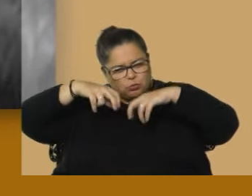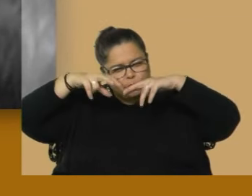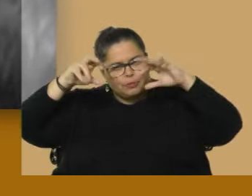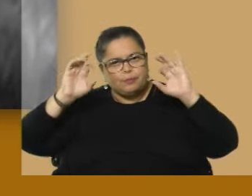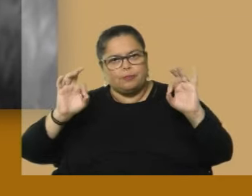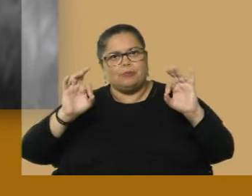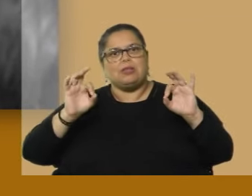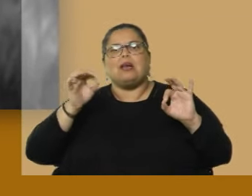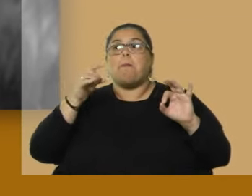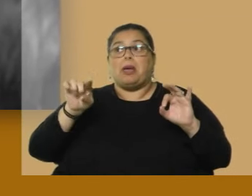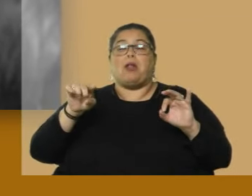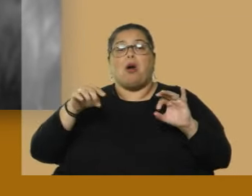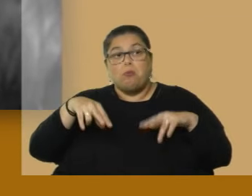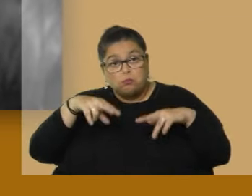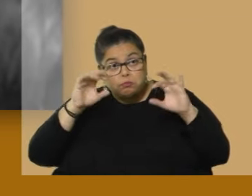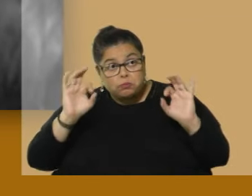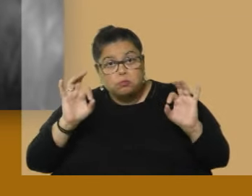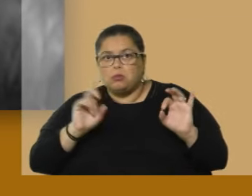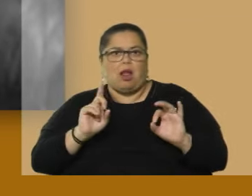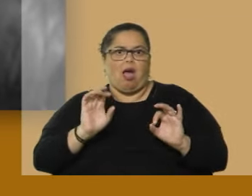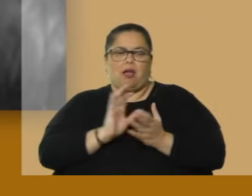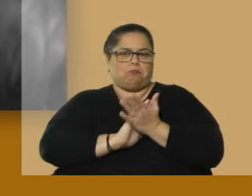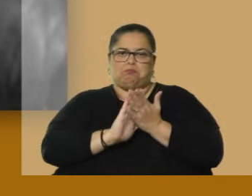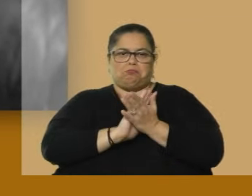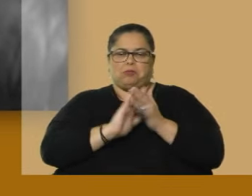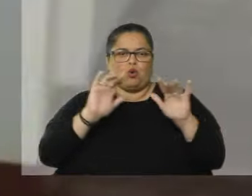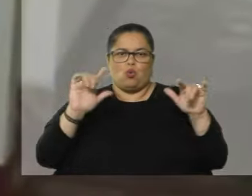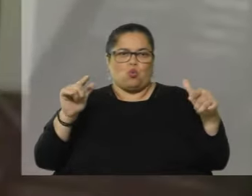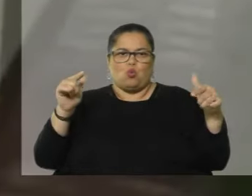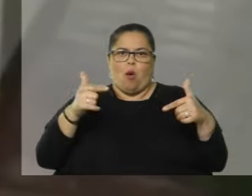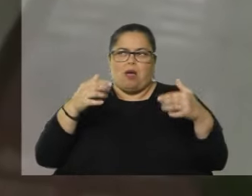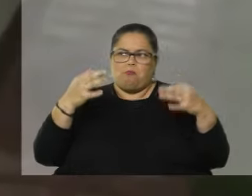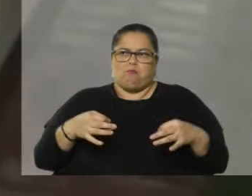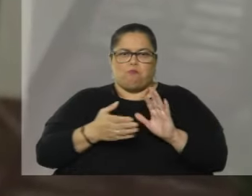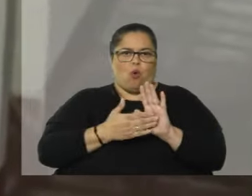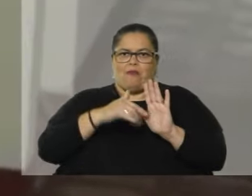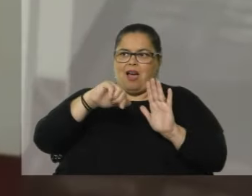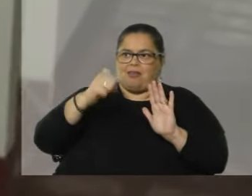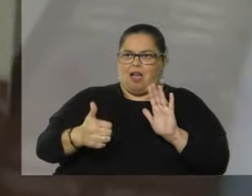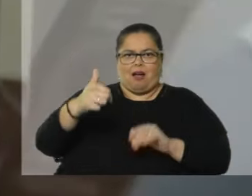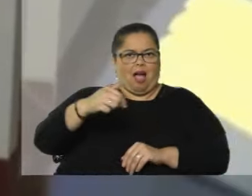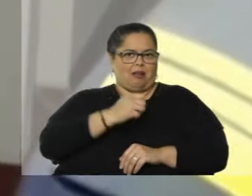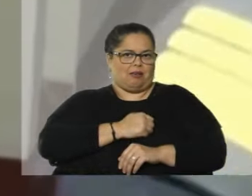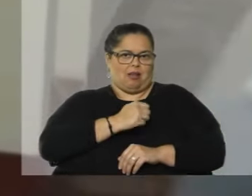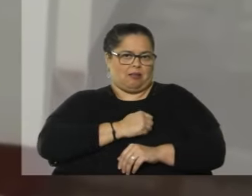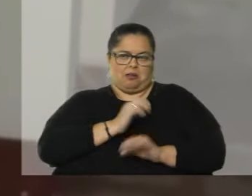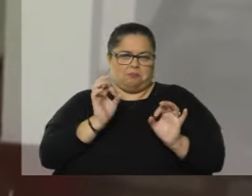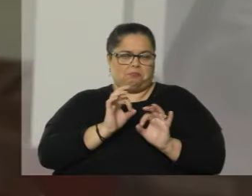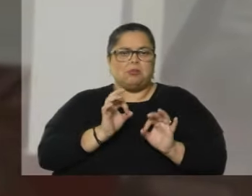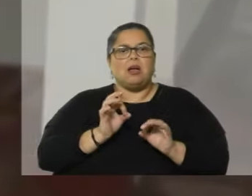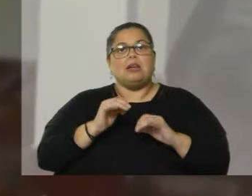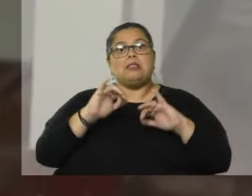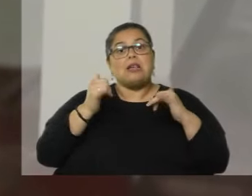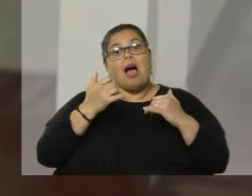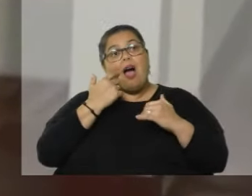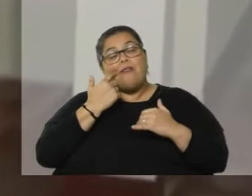policía lo que hace es abarcar ese abanico de posibilidades, corroborar la información que vino desde Argentina, establecer a través